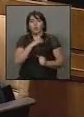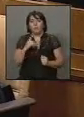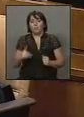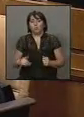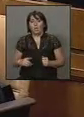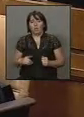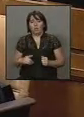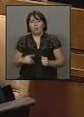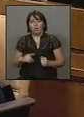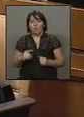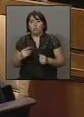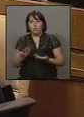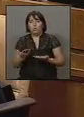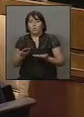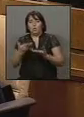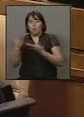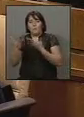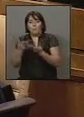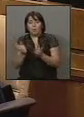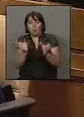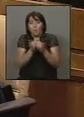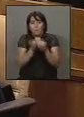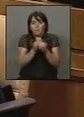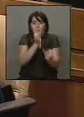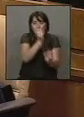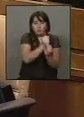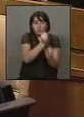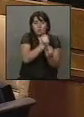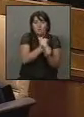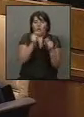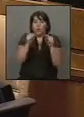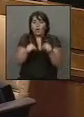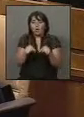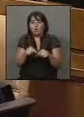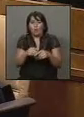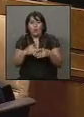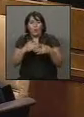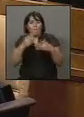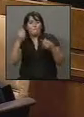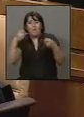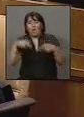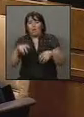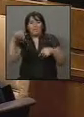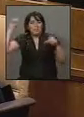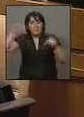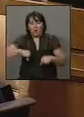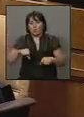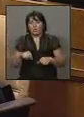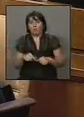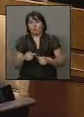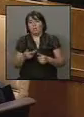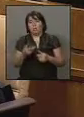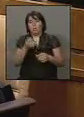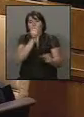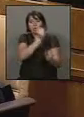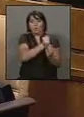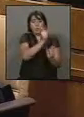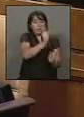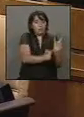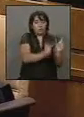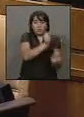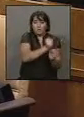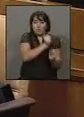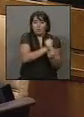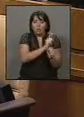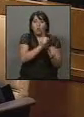cotidianamente en la comisión de trabajo. Esto es lo más reaccionario que he escuchado en este último tiempo. O sea, los trabajadores no se